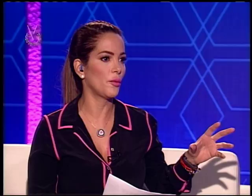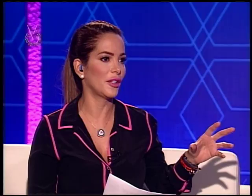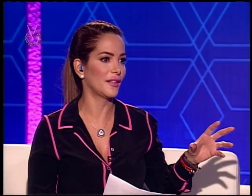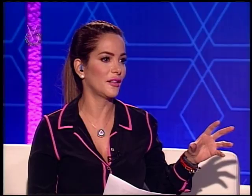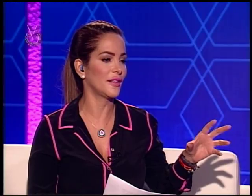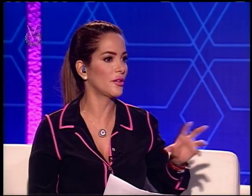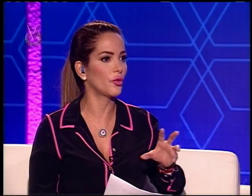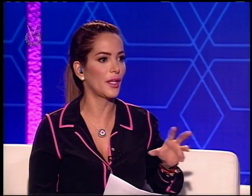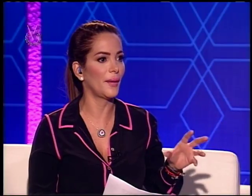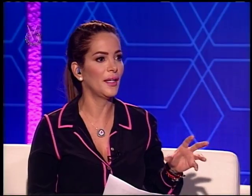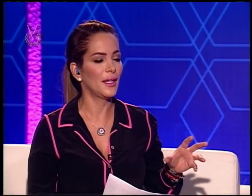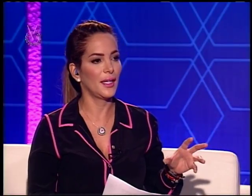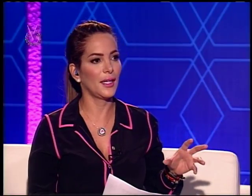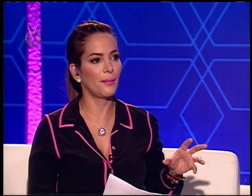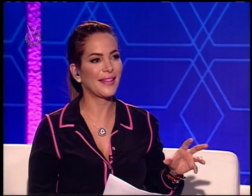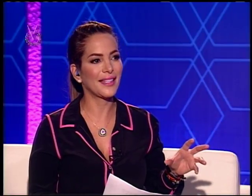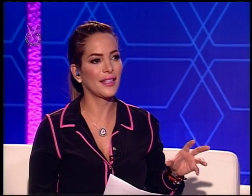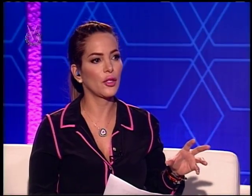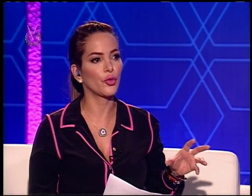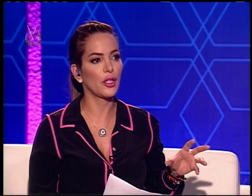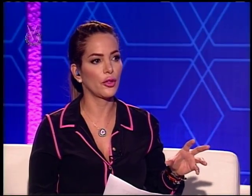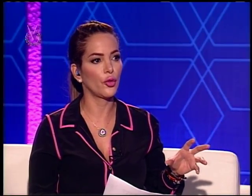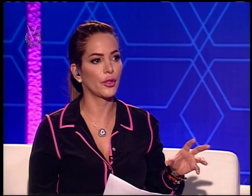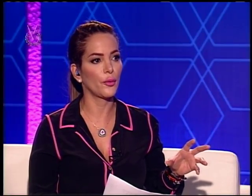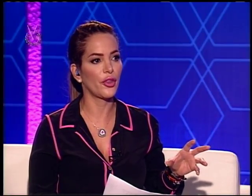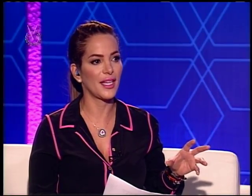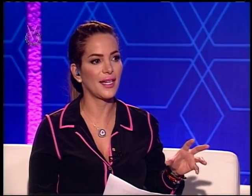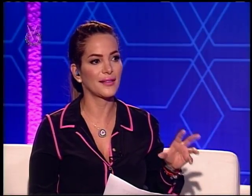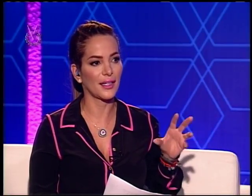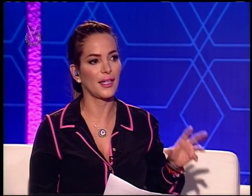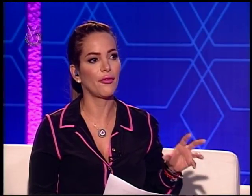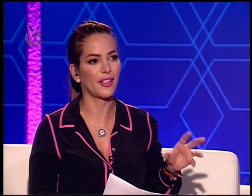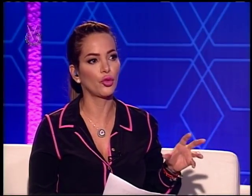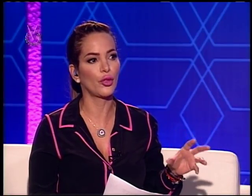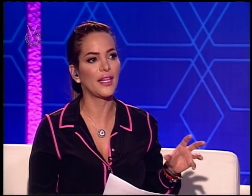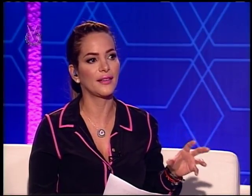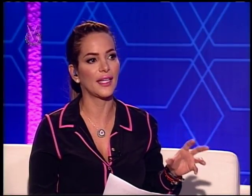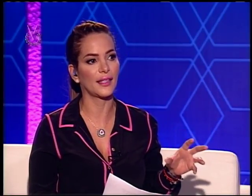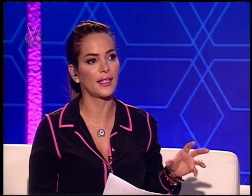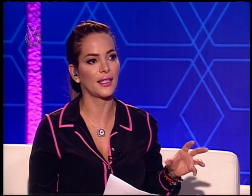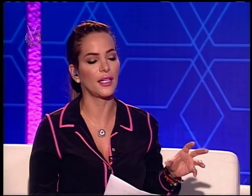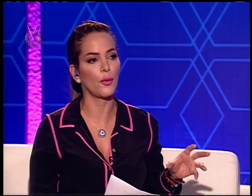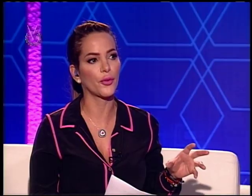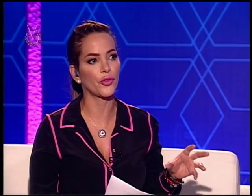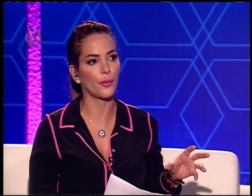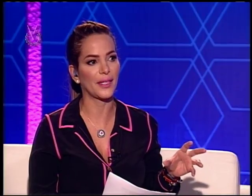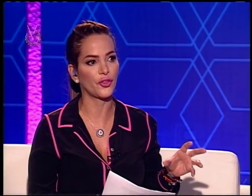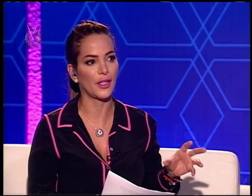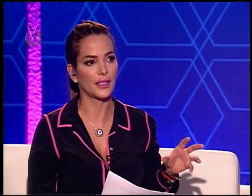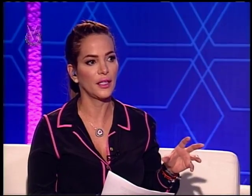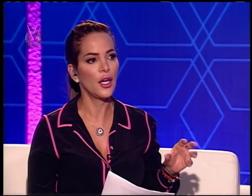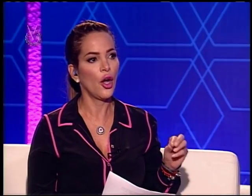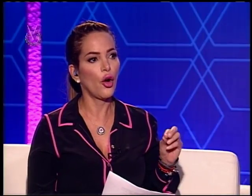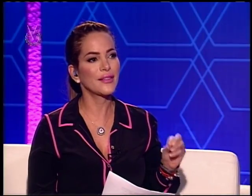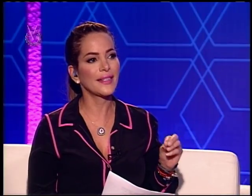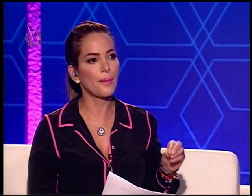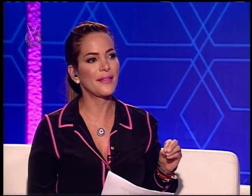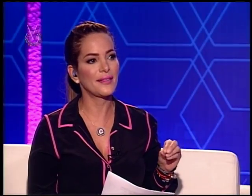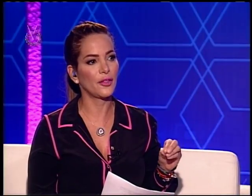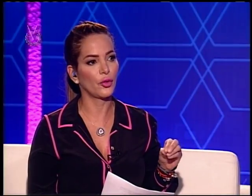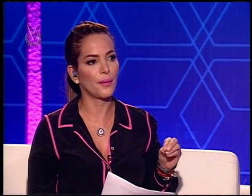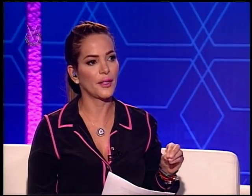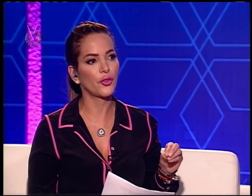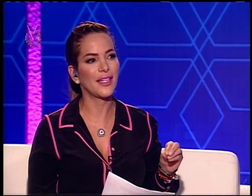de la unidad democrática y ha sido un tema bastante discutido en los últimos días acerca de las fracturas internas que tiene la oposición venezolana. Hoy